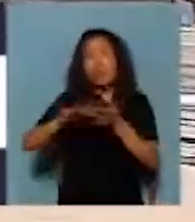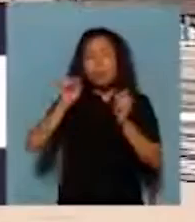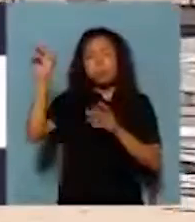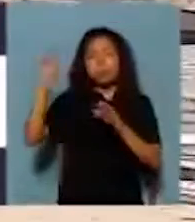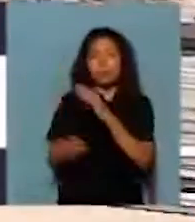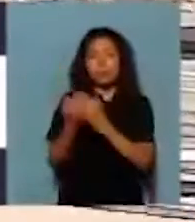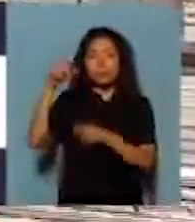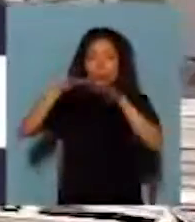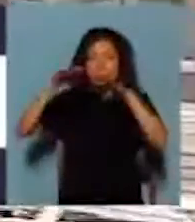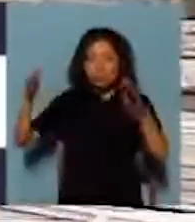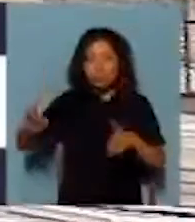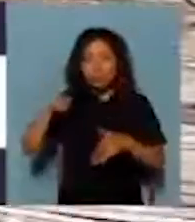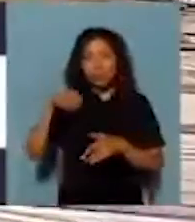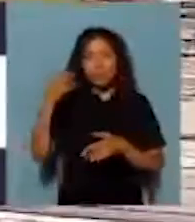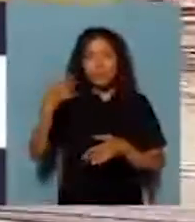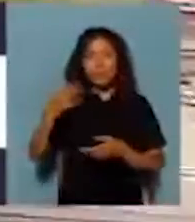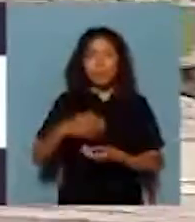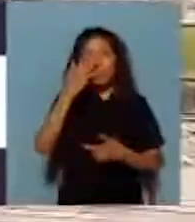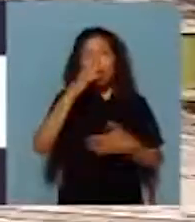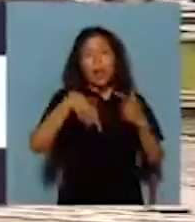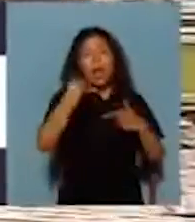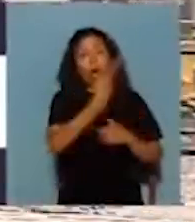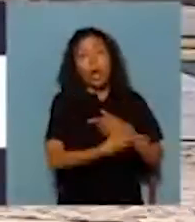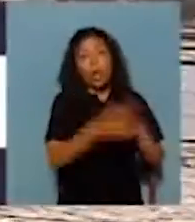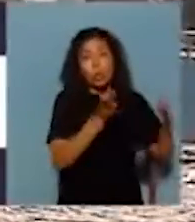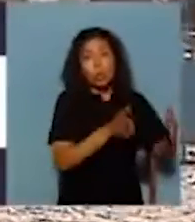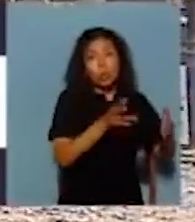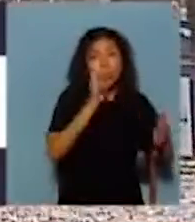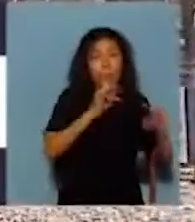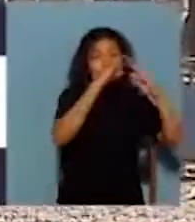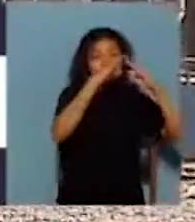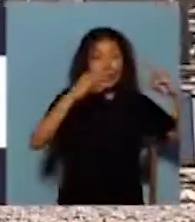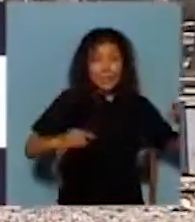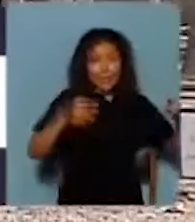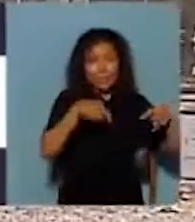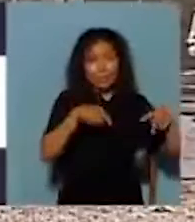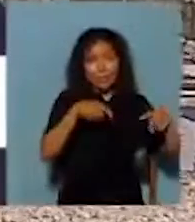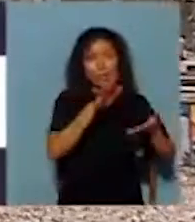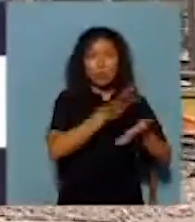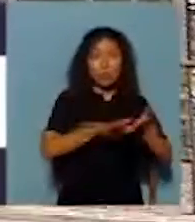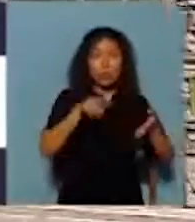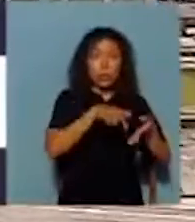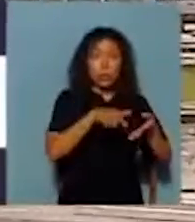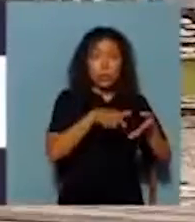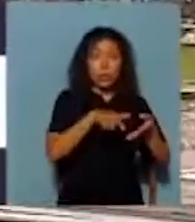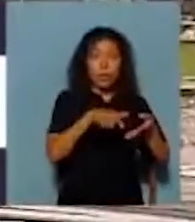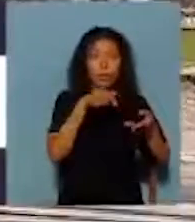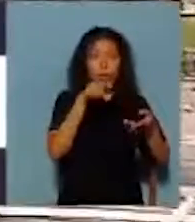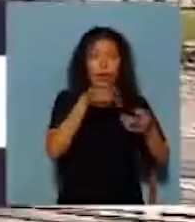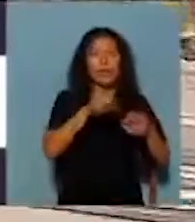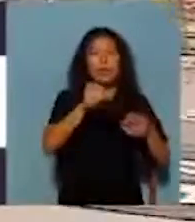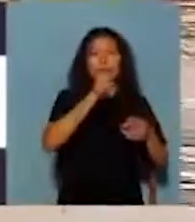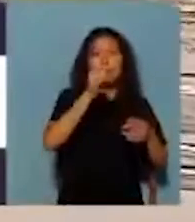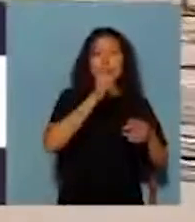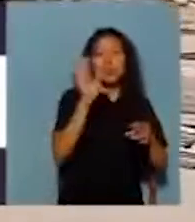track también, ¿sí? A la izquierda, a la derecha, podemos ver una carpa que se está armando, que es la carpa de la de conferencia. Esto